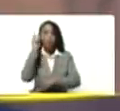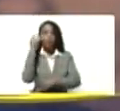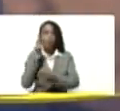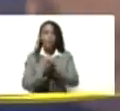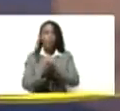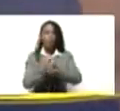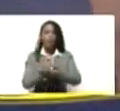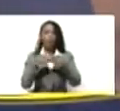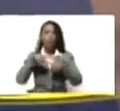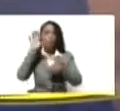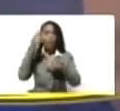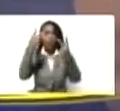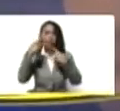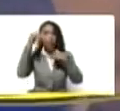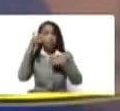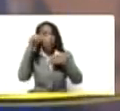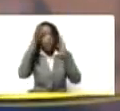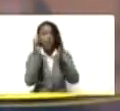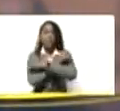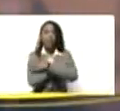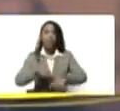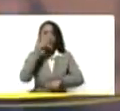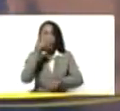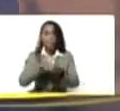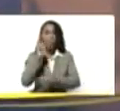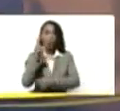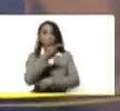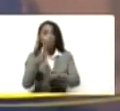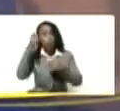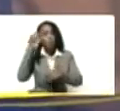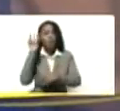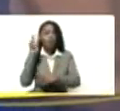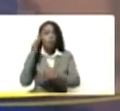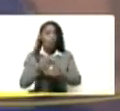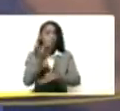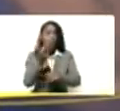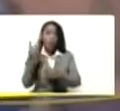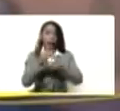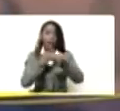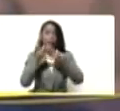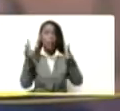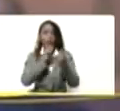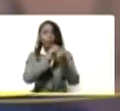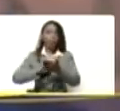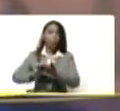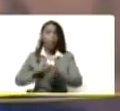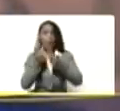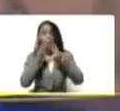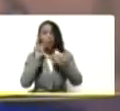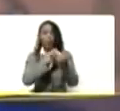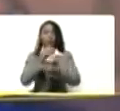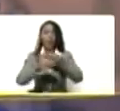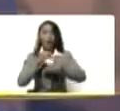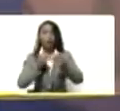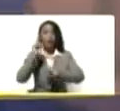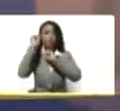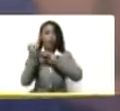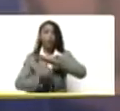cuba muy poderosa vacuna y con las vacunas chinas varias vacunas chinas que tenemos